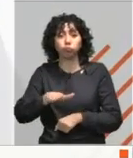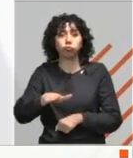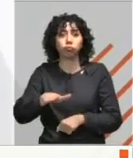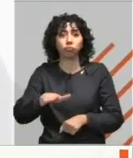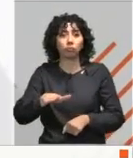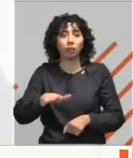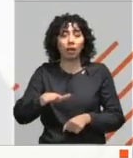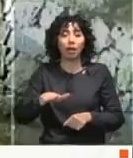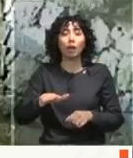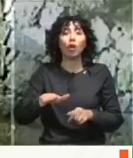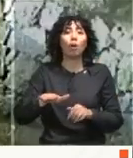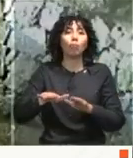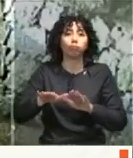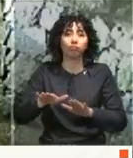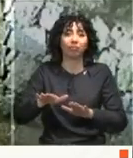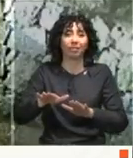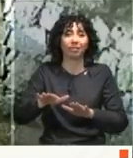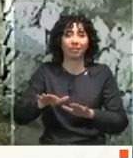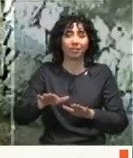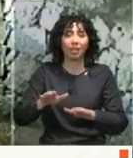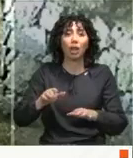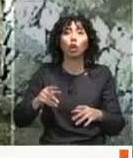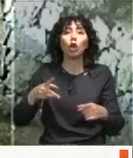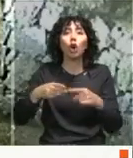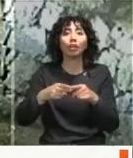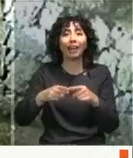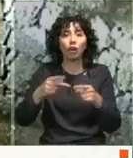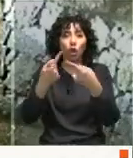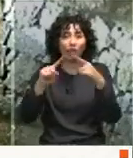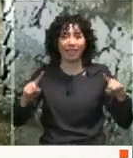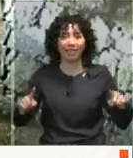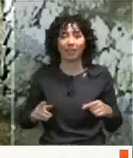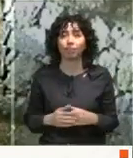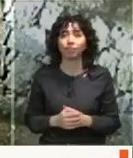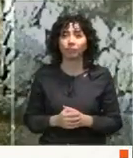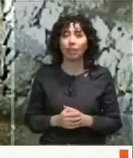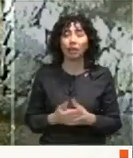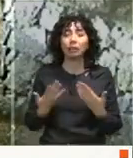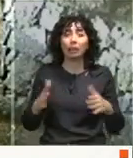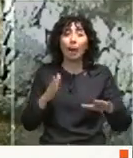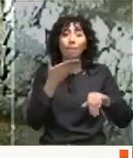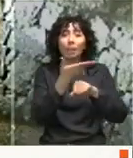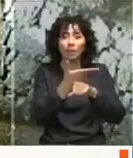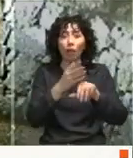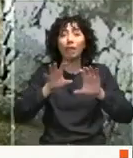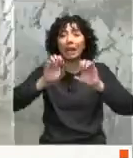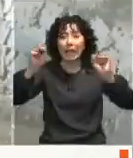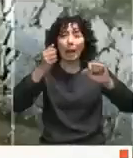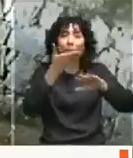como cortacorrientes. La Fiscalía ya ordenó peritajes al Laboratorio de Criminalística y al